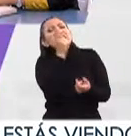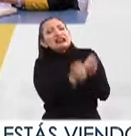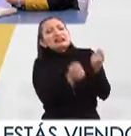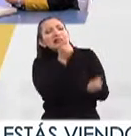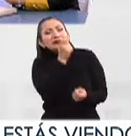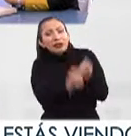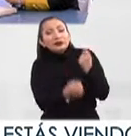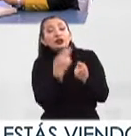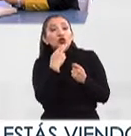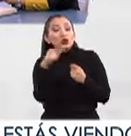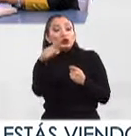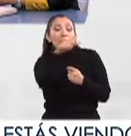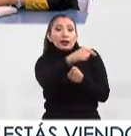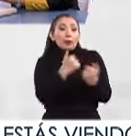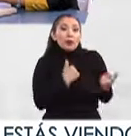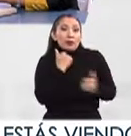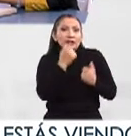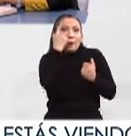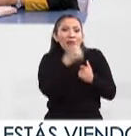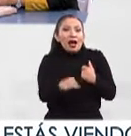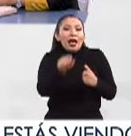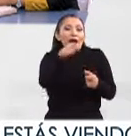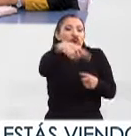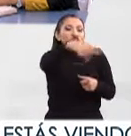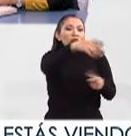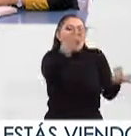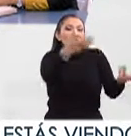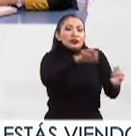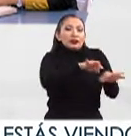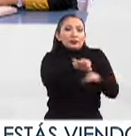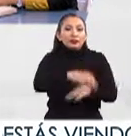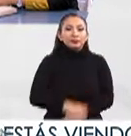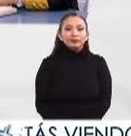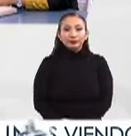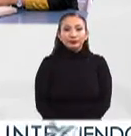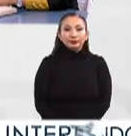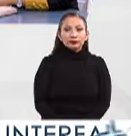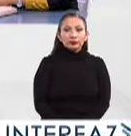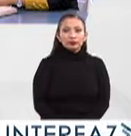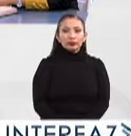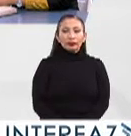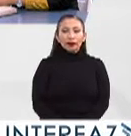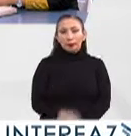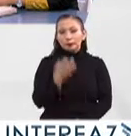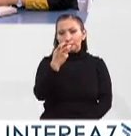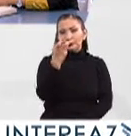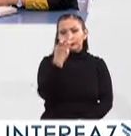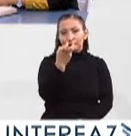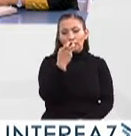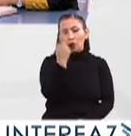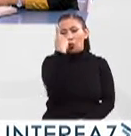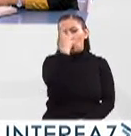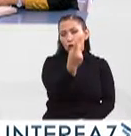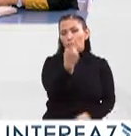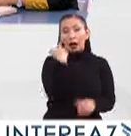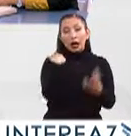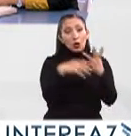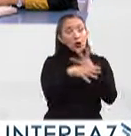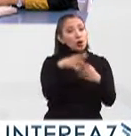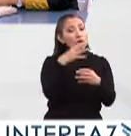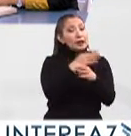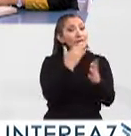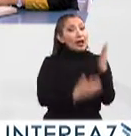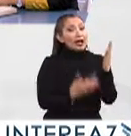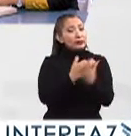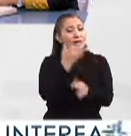adecuadamente y se utilicen y se aprovechen para la toma de decisiones, ¿no? Claro. Y es que precisamente, Brenda, uno de los grandes retos de